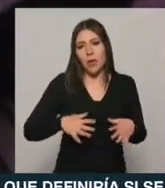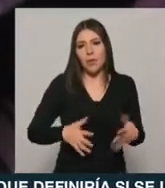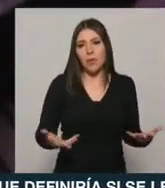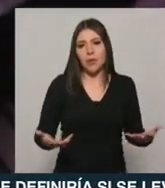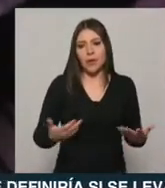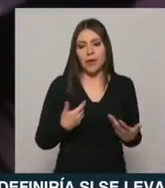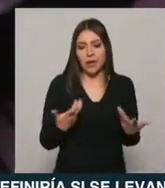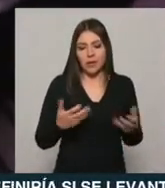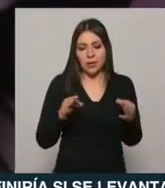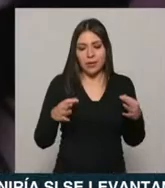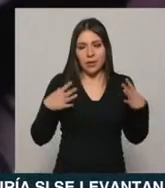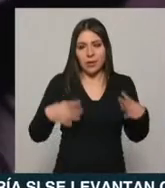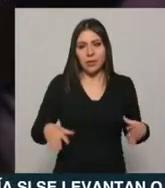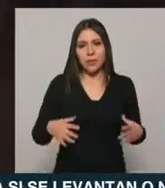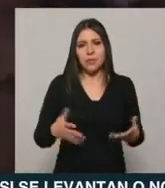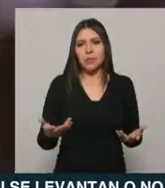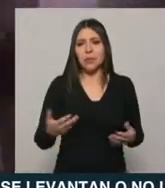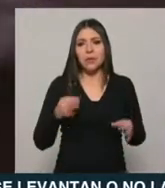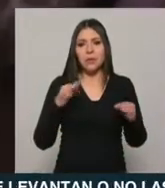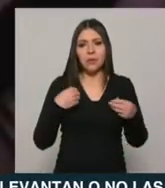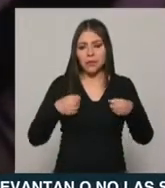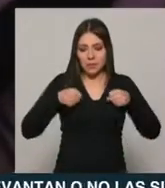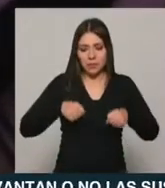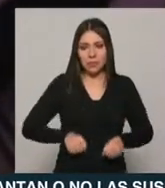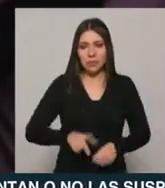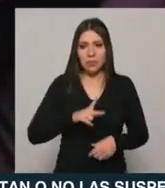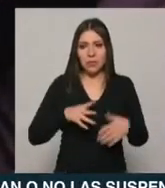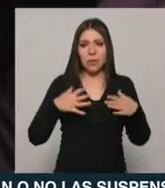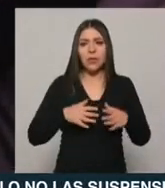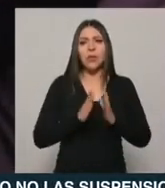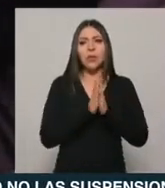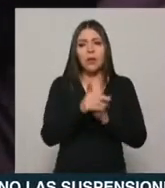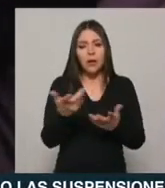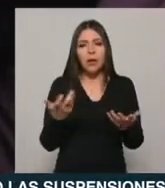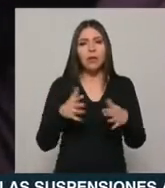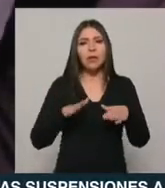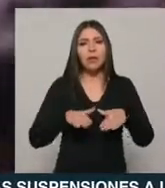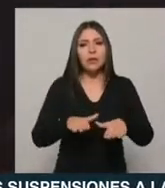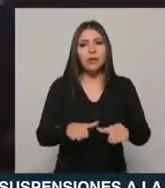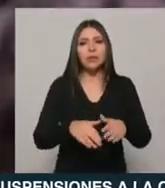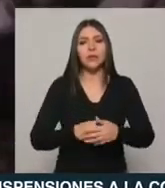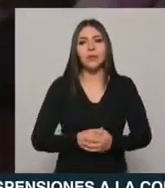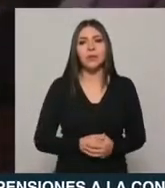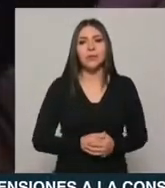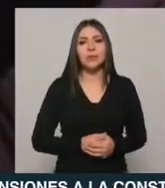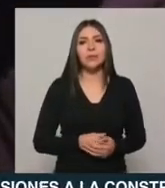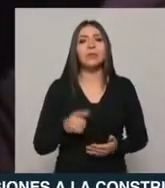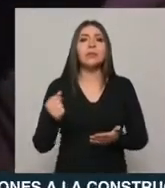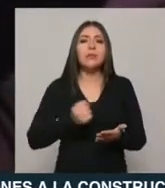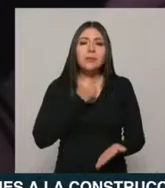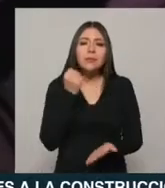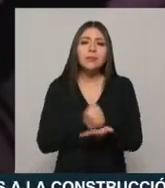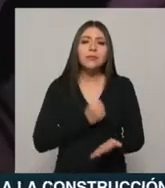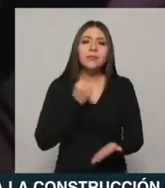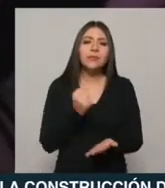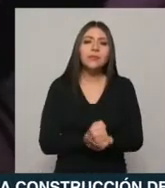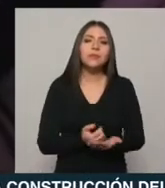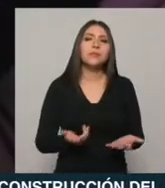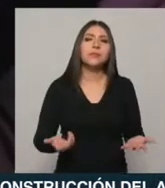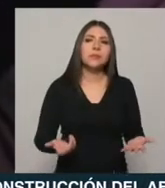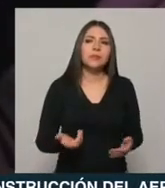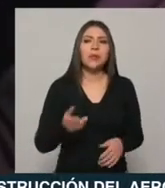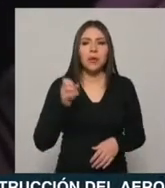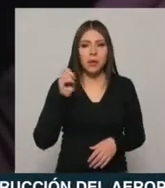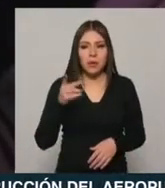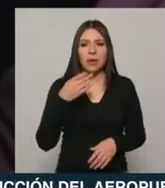quede, me la pongo. Pues queremos que usted la haga. Y tanto me insistieron que les dije, muy bien,